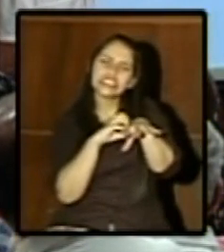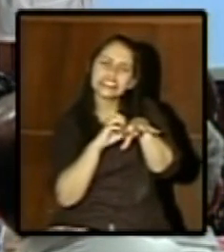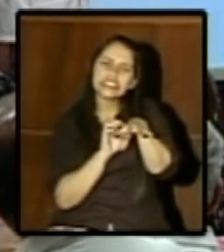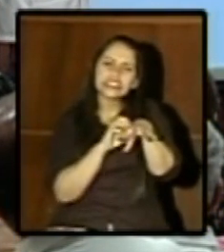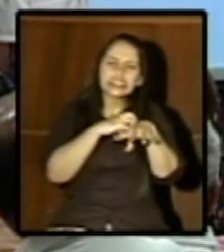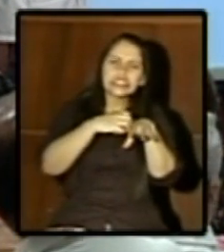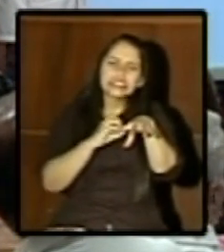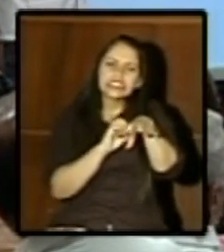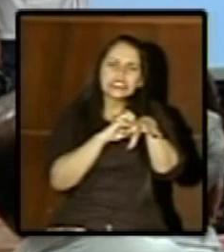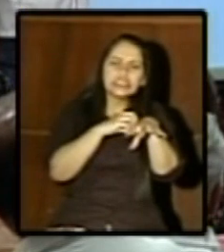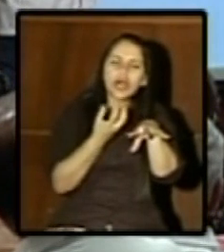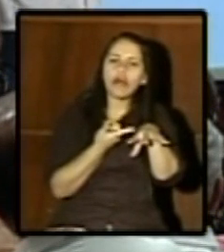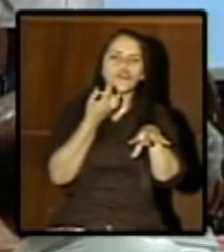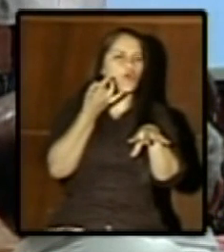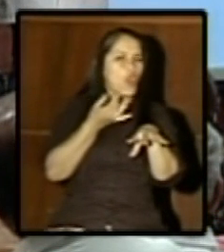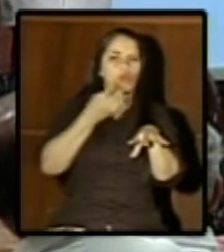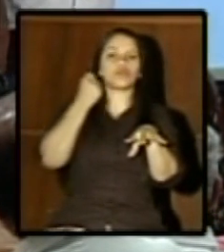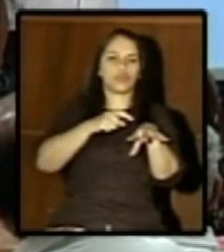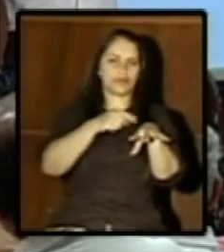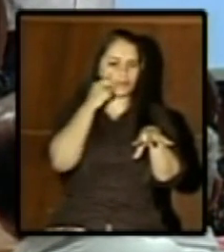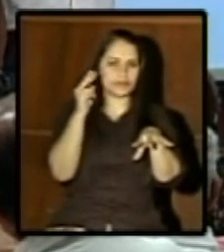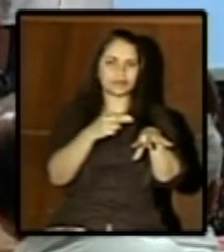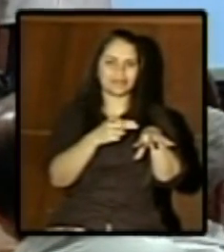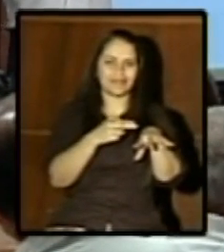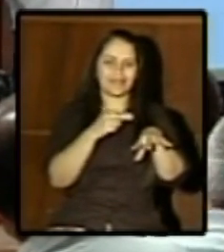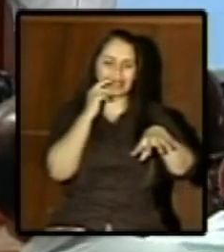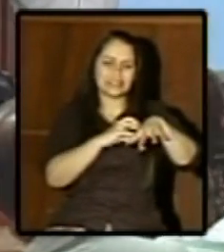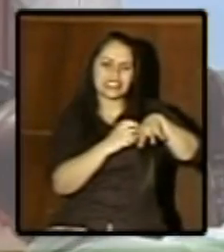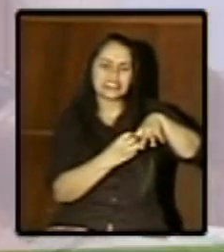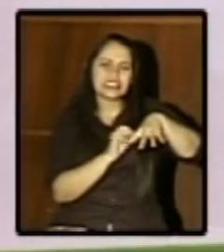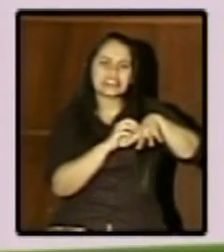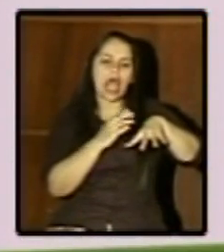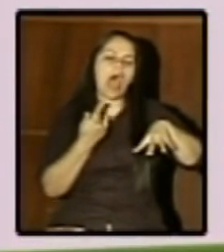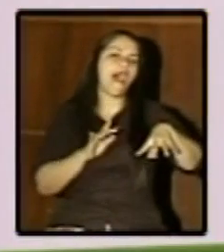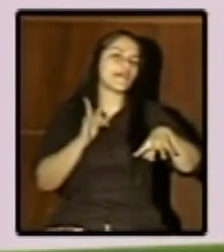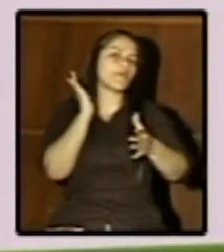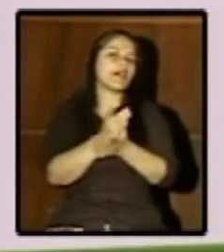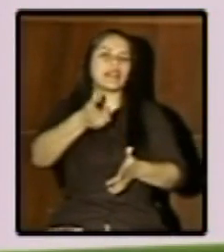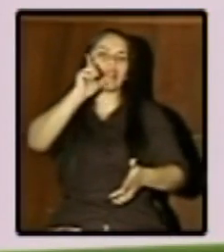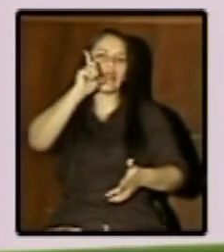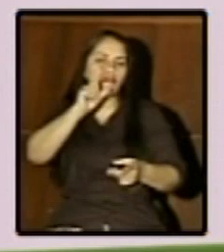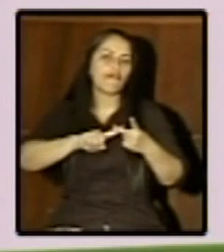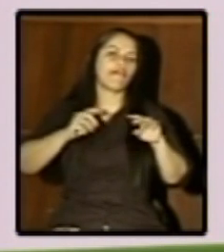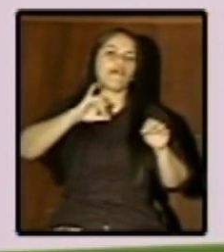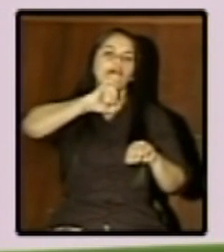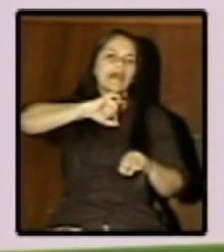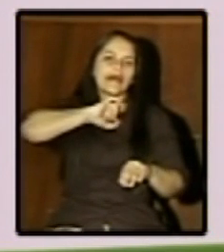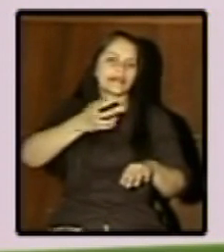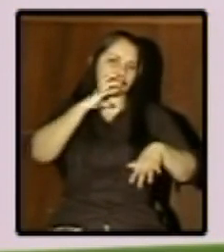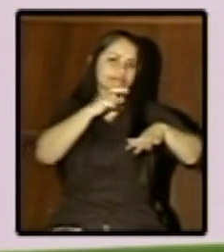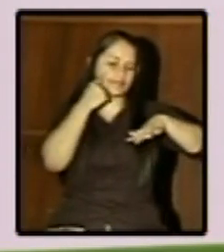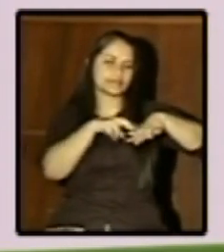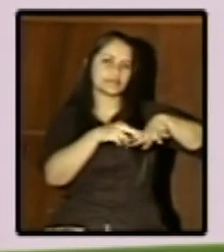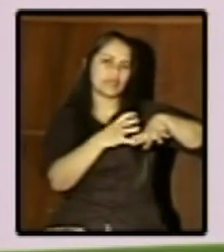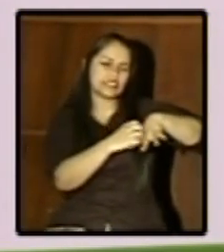en el medioevo, o sea, un dolor así que sienten que un mostrico le está mordiendo eso ahí, que es un dolor tremendo. Casi siempre el